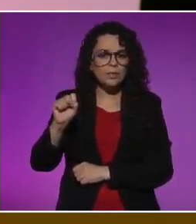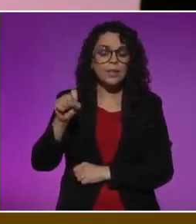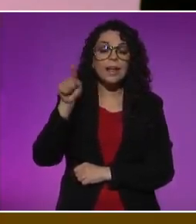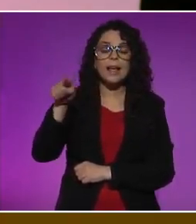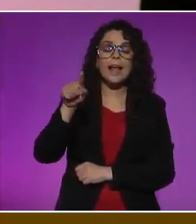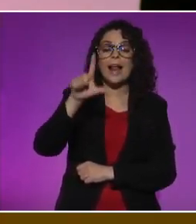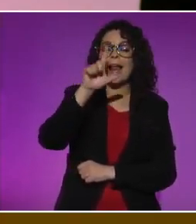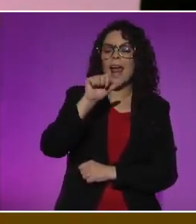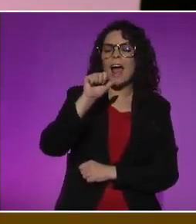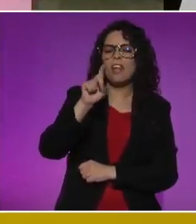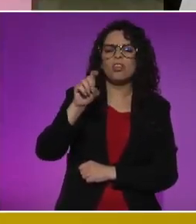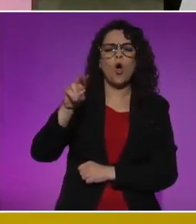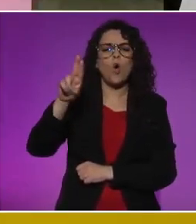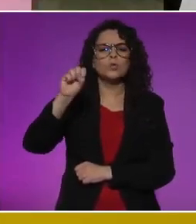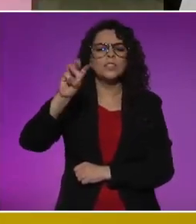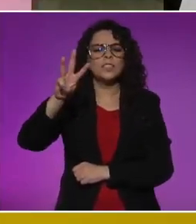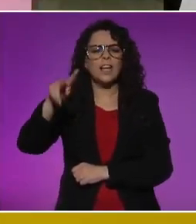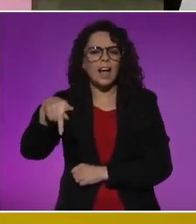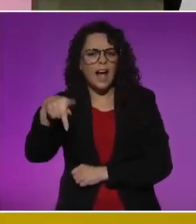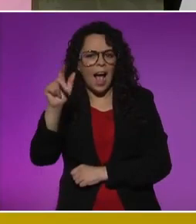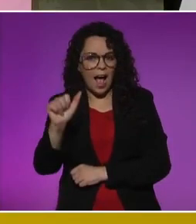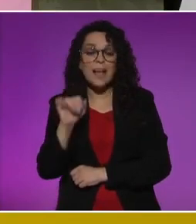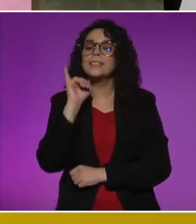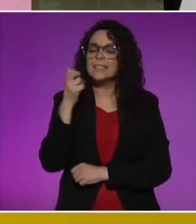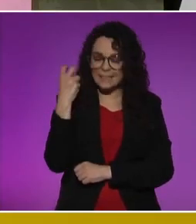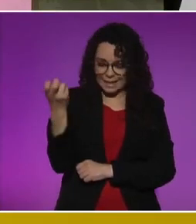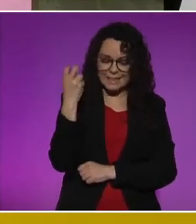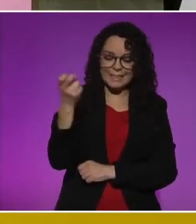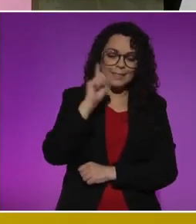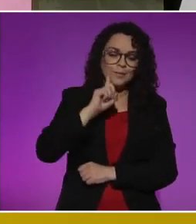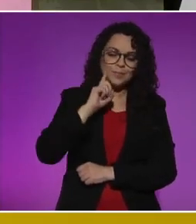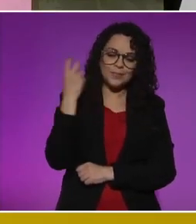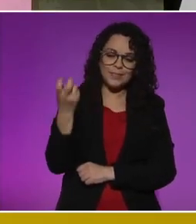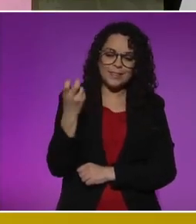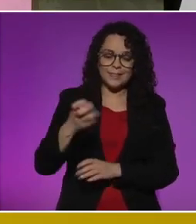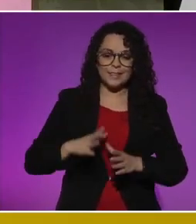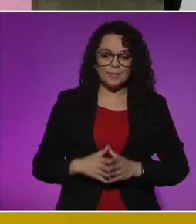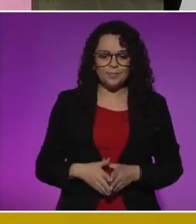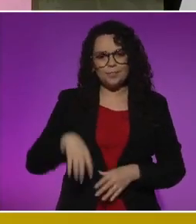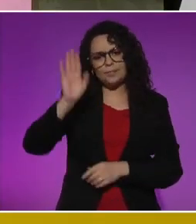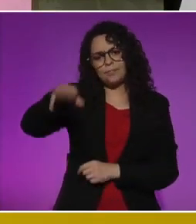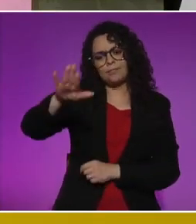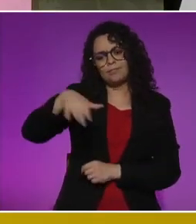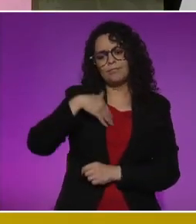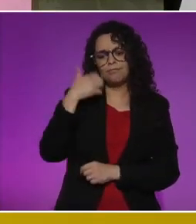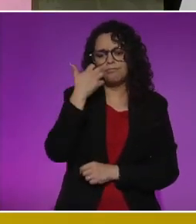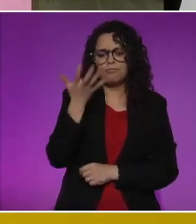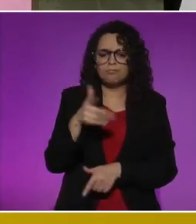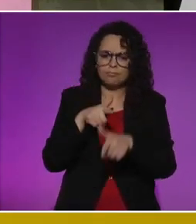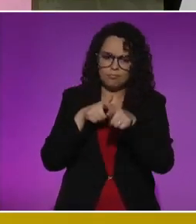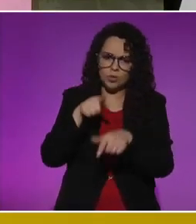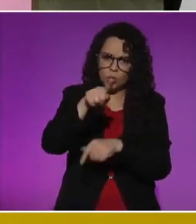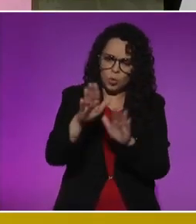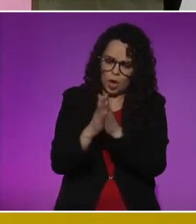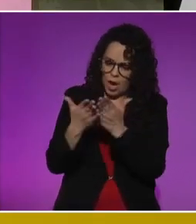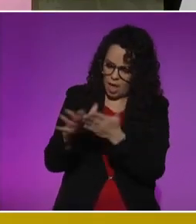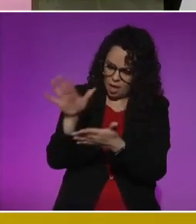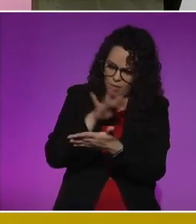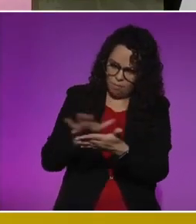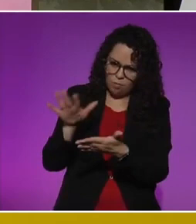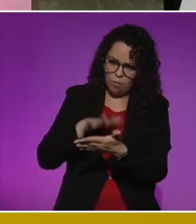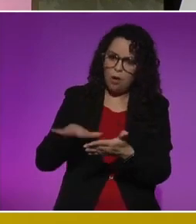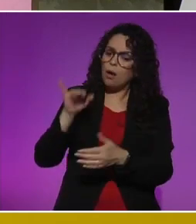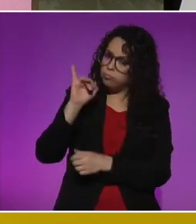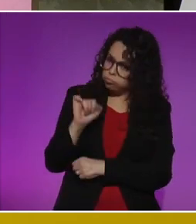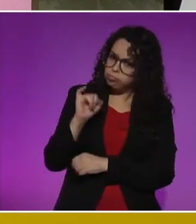bien, claro que sí. Sí, sí, sí, sí, ella misma. Oye, Lore, yo quiero que sigamos leyendo tu libro, ¿sí?